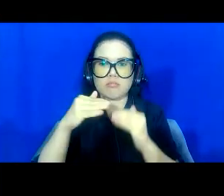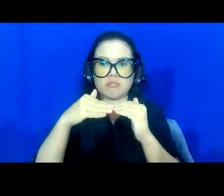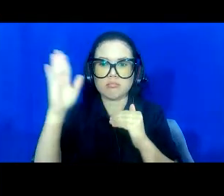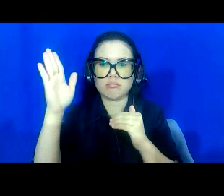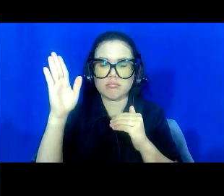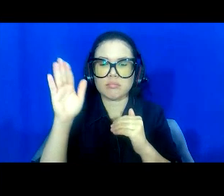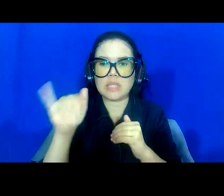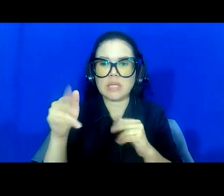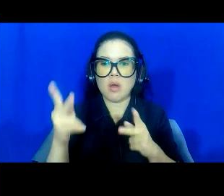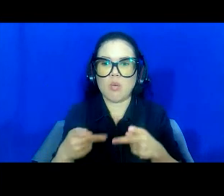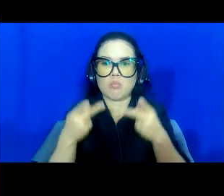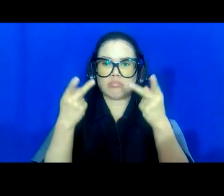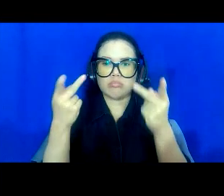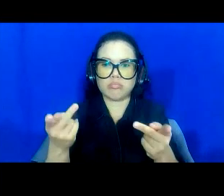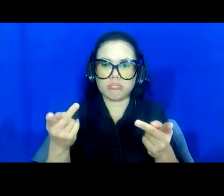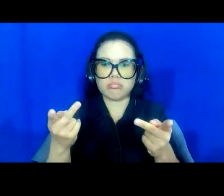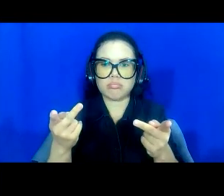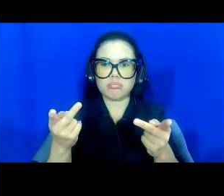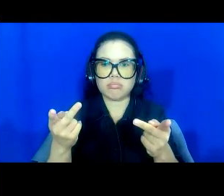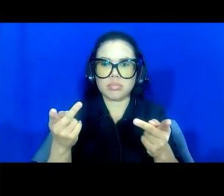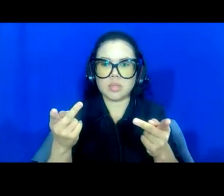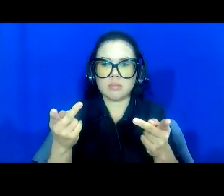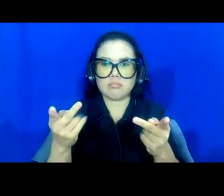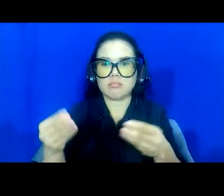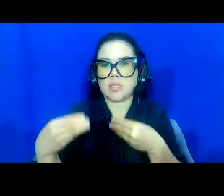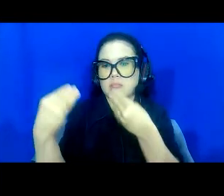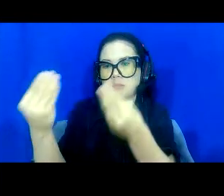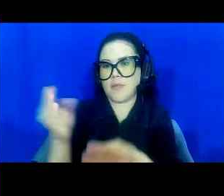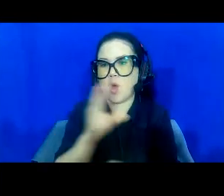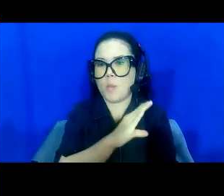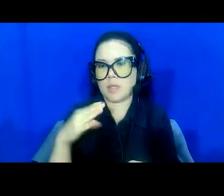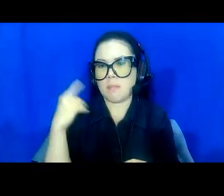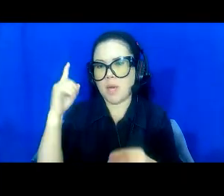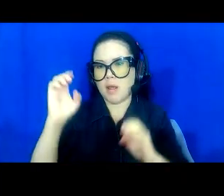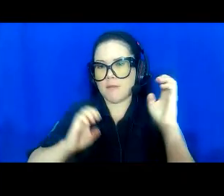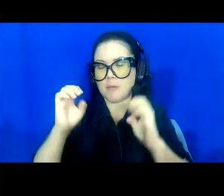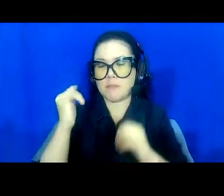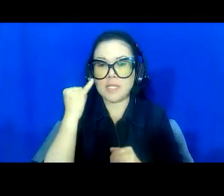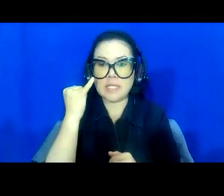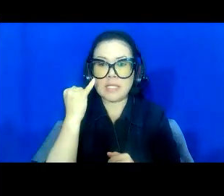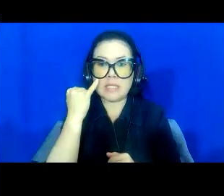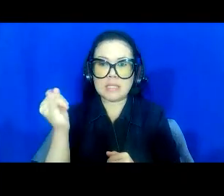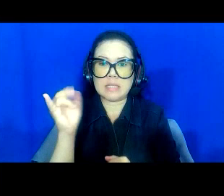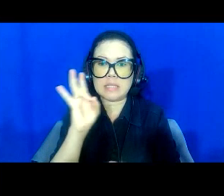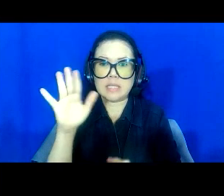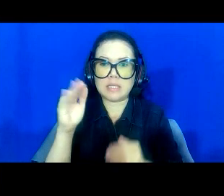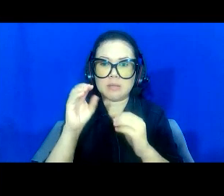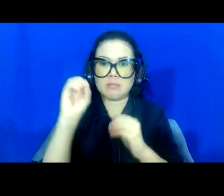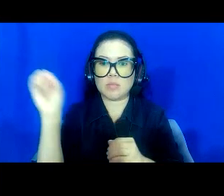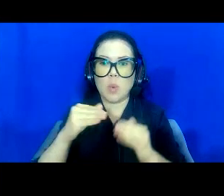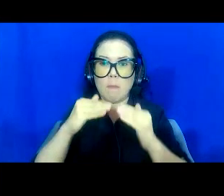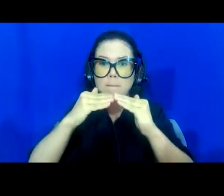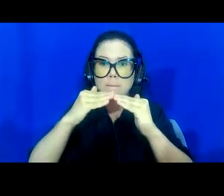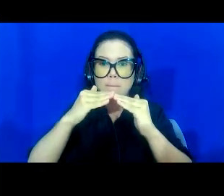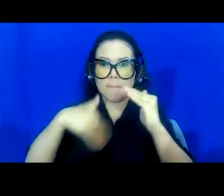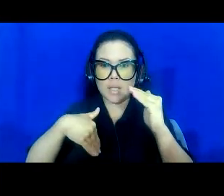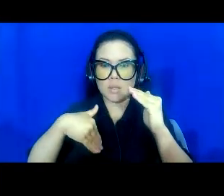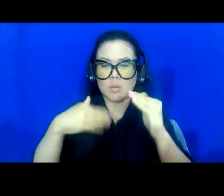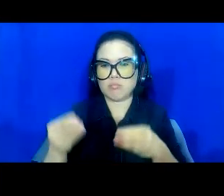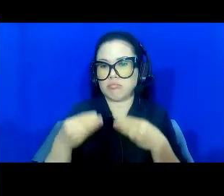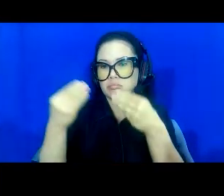propuesta pasaba para la consideración del comité. Si esa puntuación era 75 o menos, pues entonces esa propuesta no pasaba hacia la consideración del